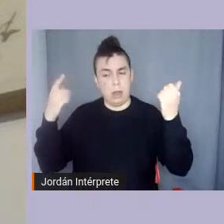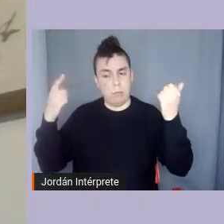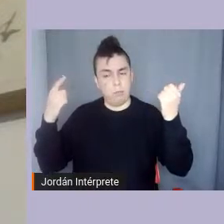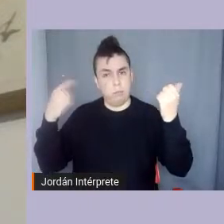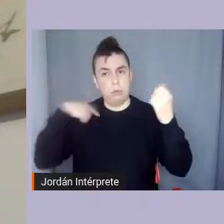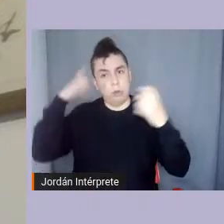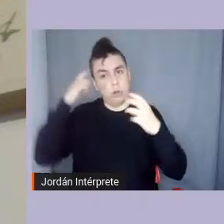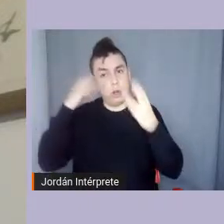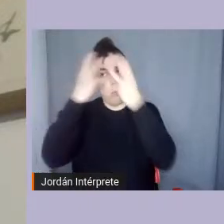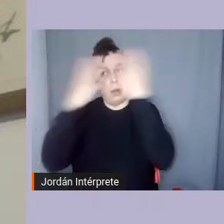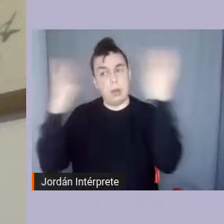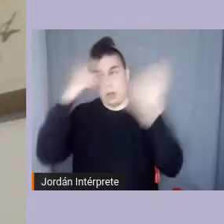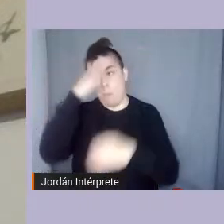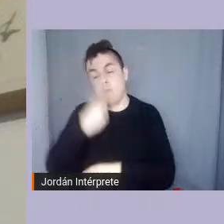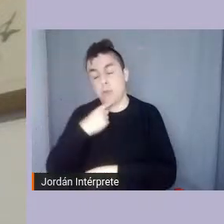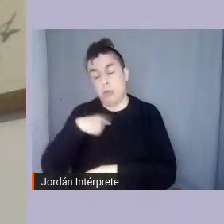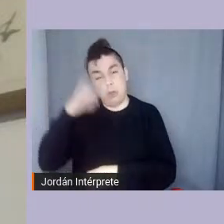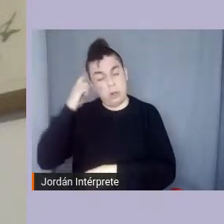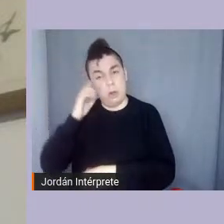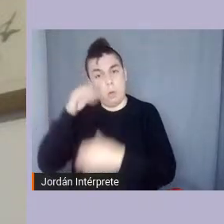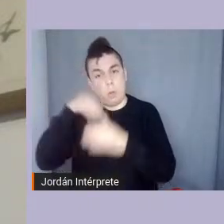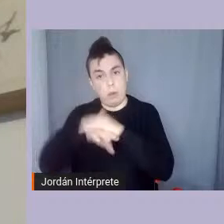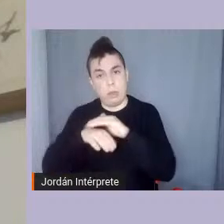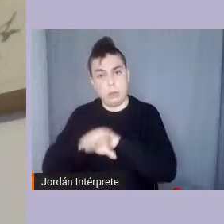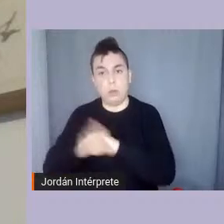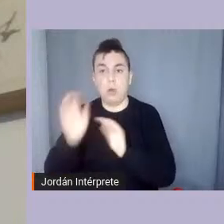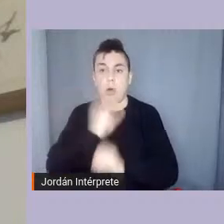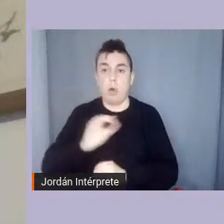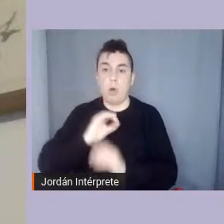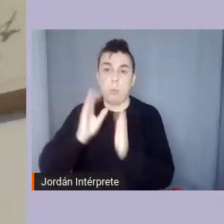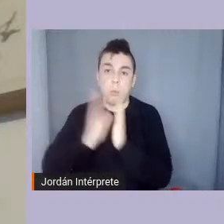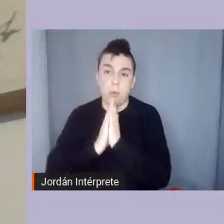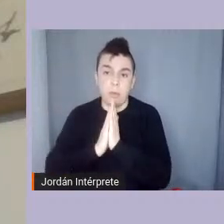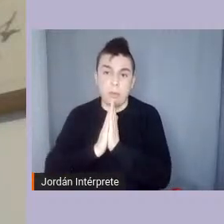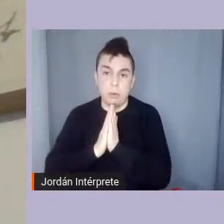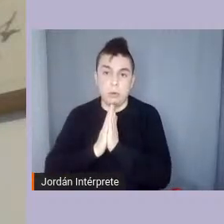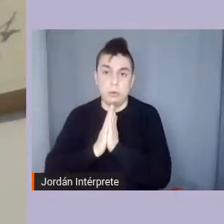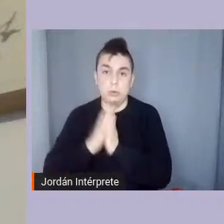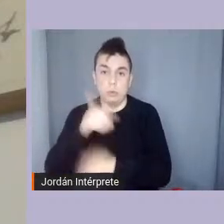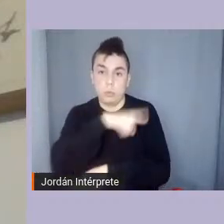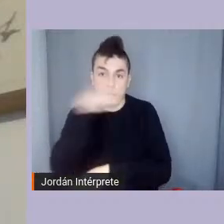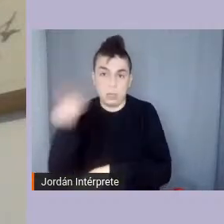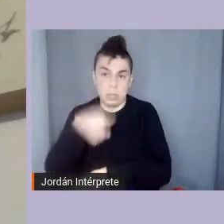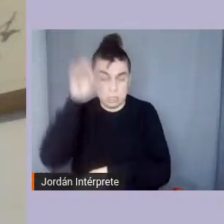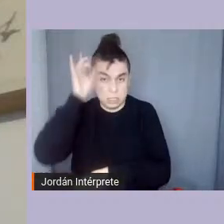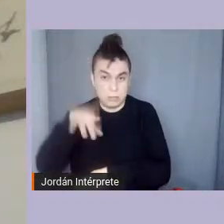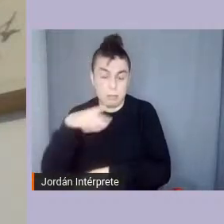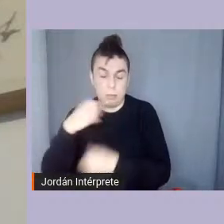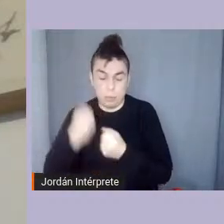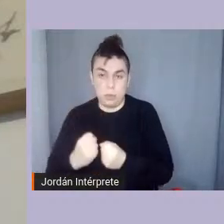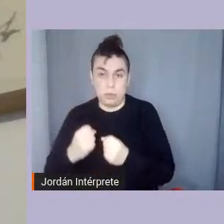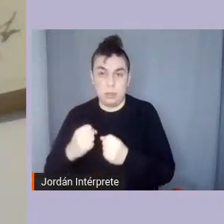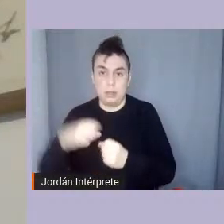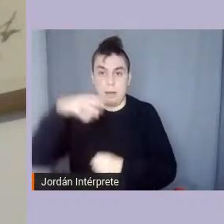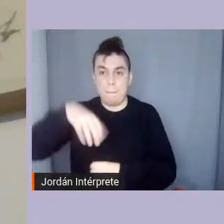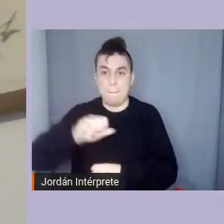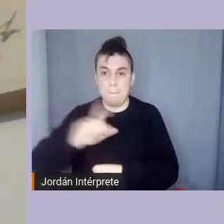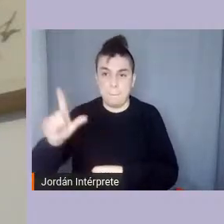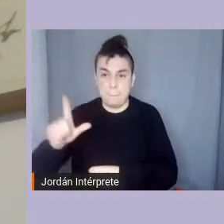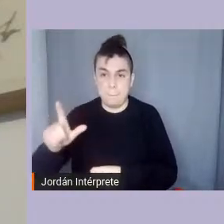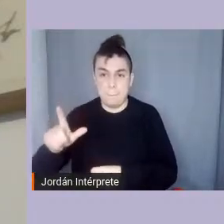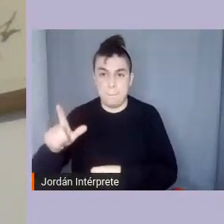del museo, me imagino, y si no, por favor, usted sabe que, Mael, ¿no es